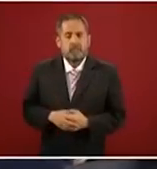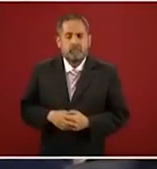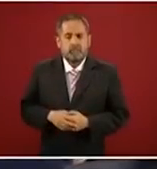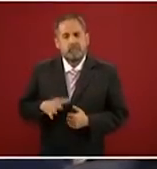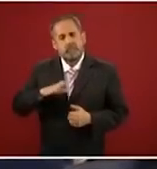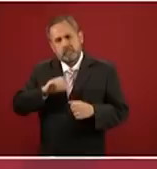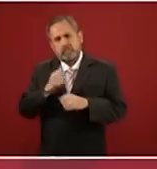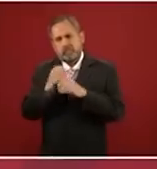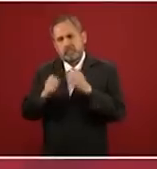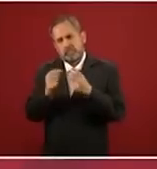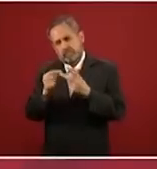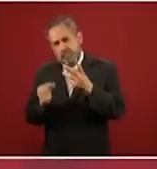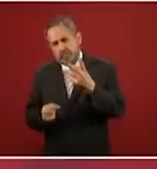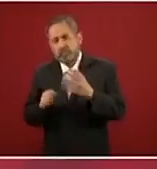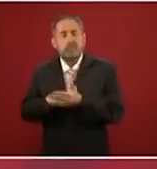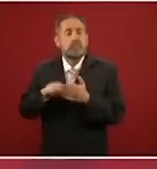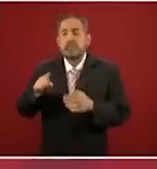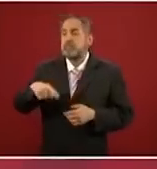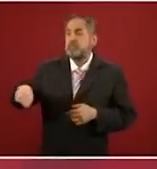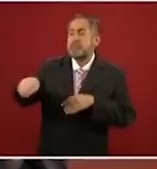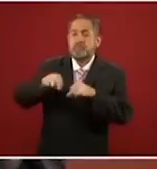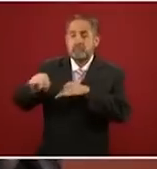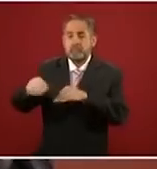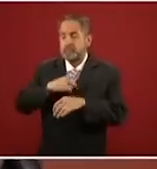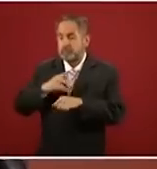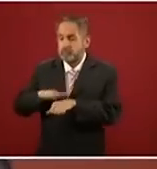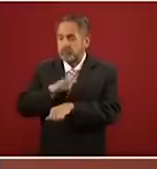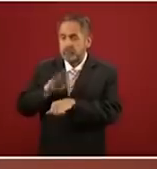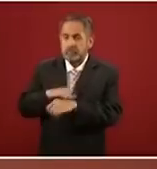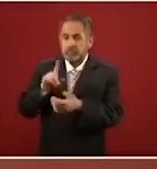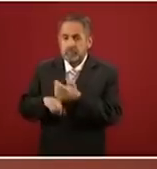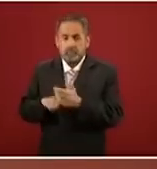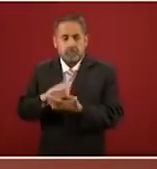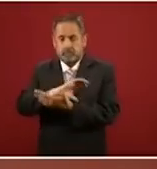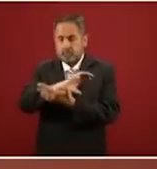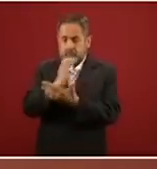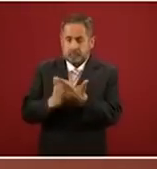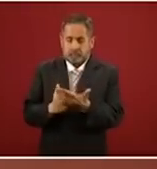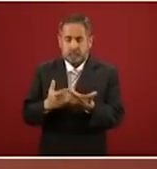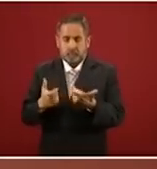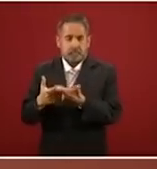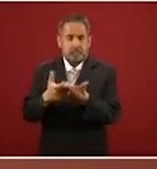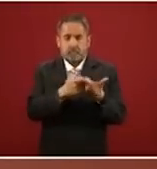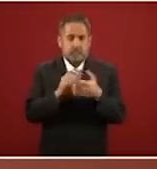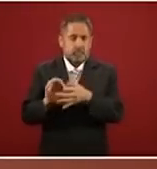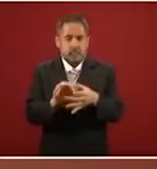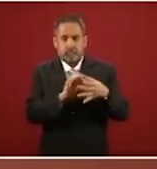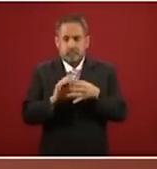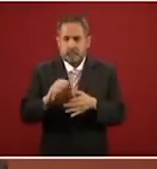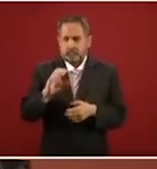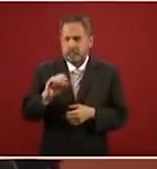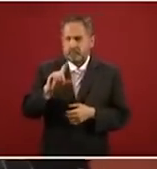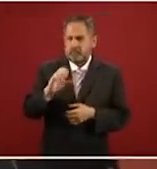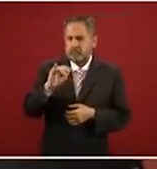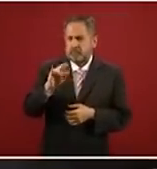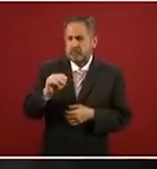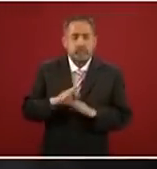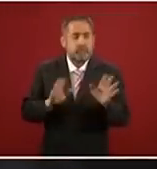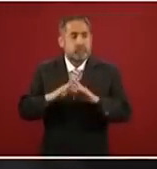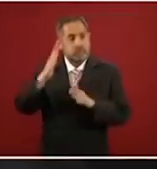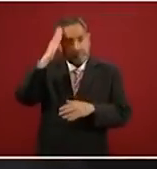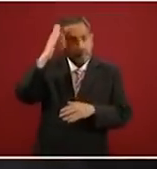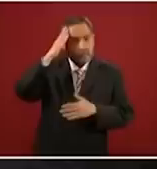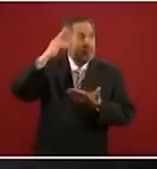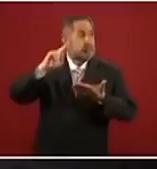cosas también por ejemplo los trabajadores tienen que aprobar el contrato colectivo ya no es que lo firmaron los